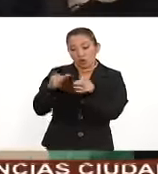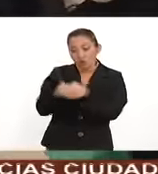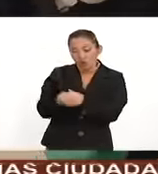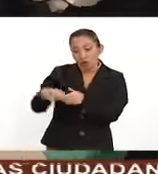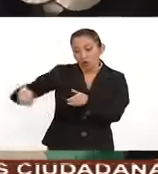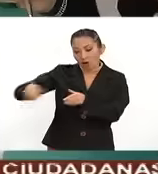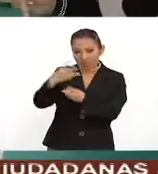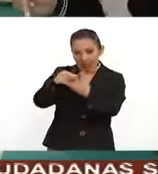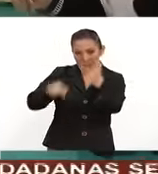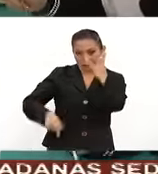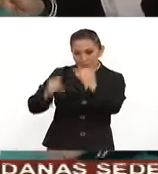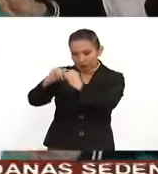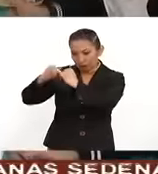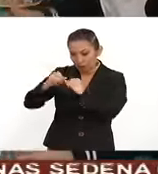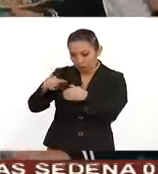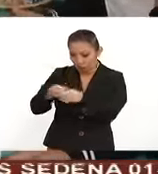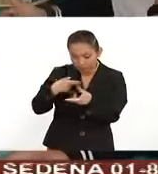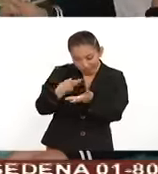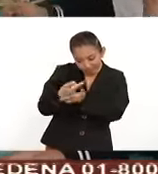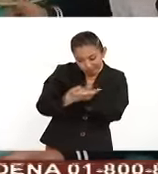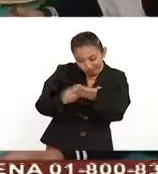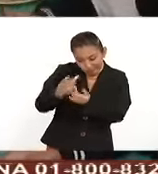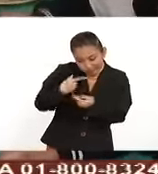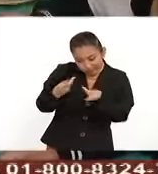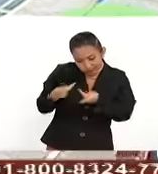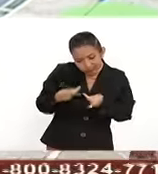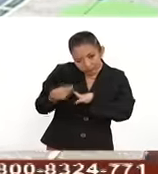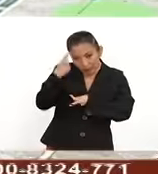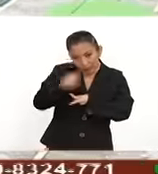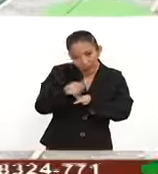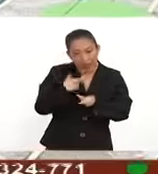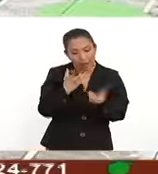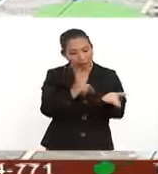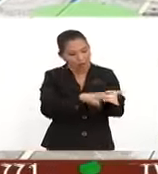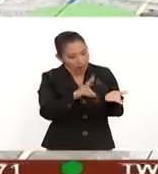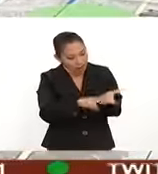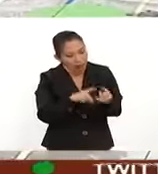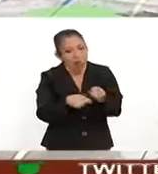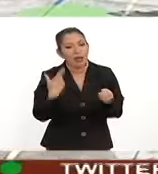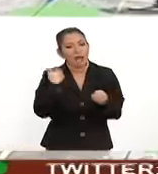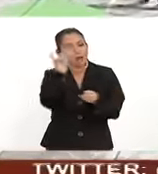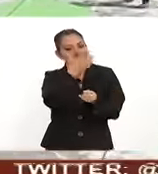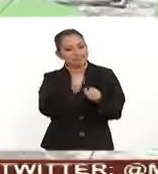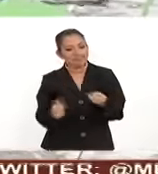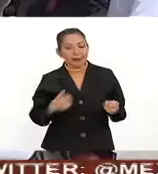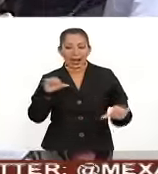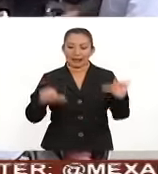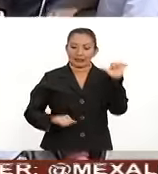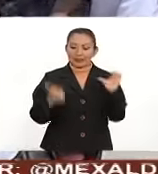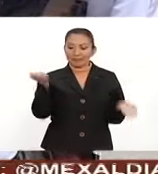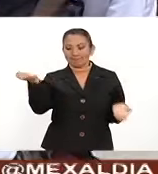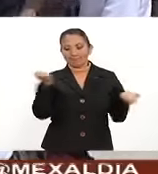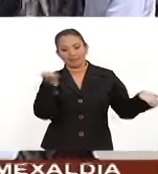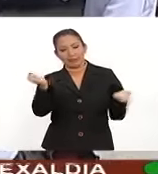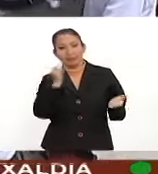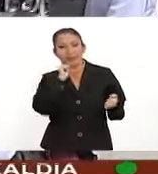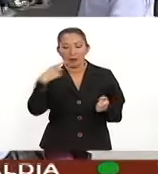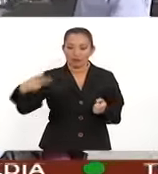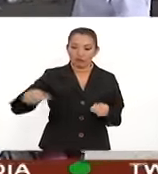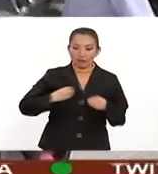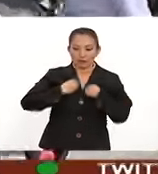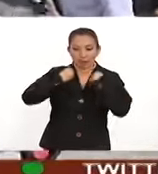entre estas instituciones para realizar un esquema en la que se impartan valores y habilidades que fomenten la actividad física, así como estilos